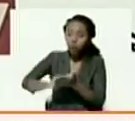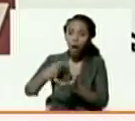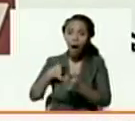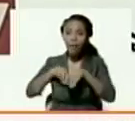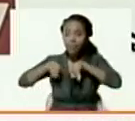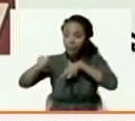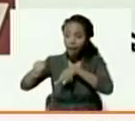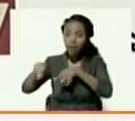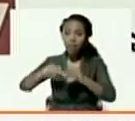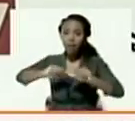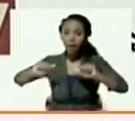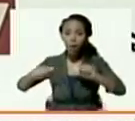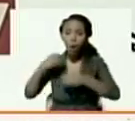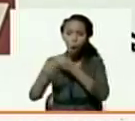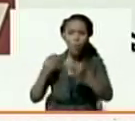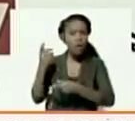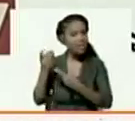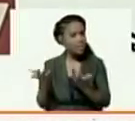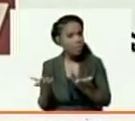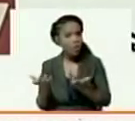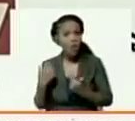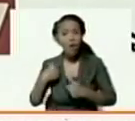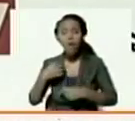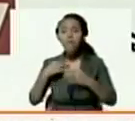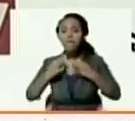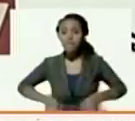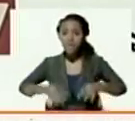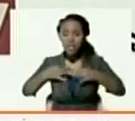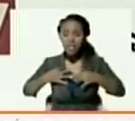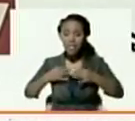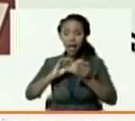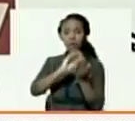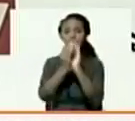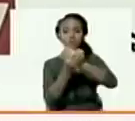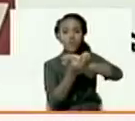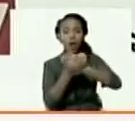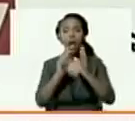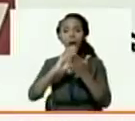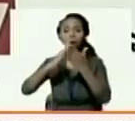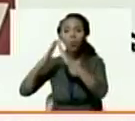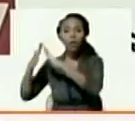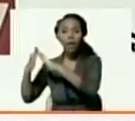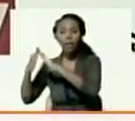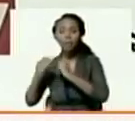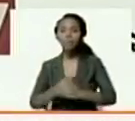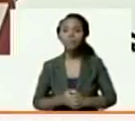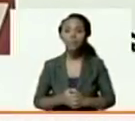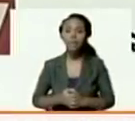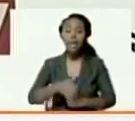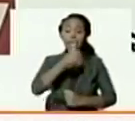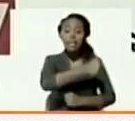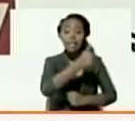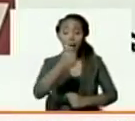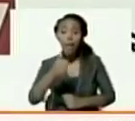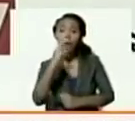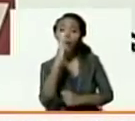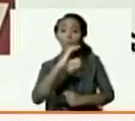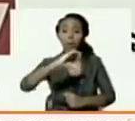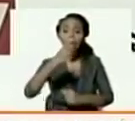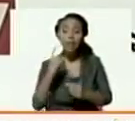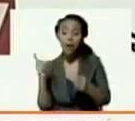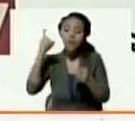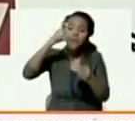terreno. ¿El terreno cómo lo hacemos? Física y geográficamente, con las comunidades. Por cada UVCHE registramos